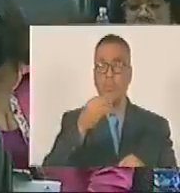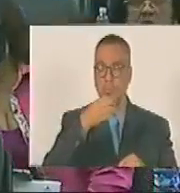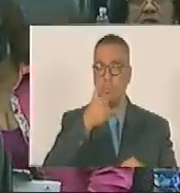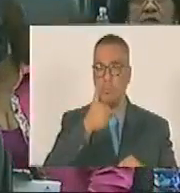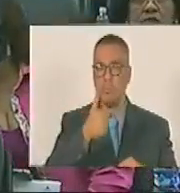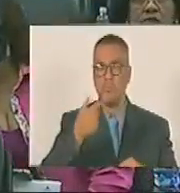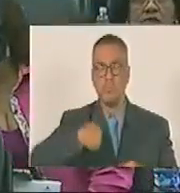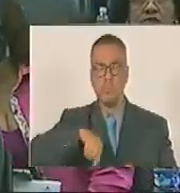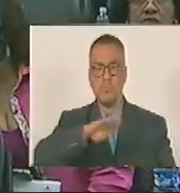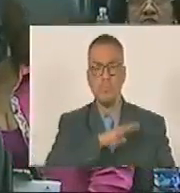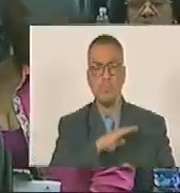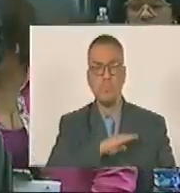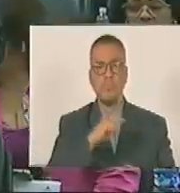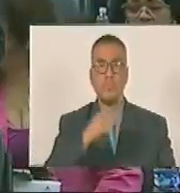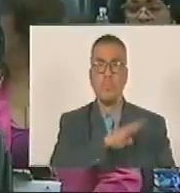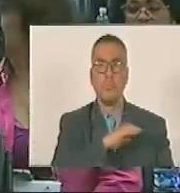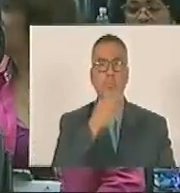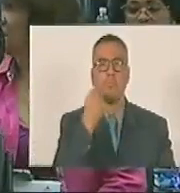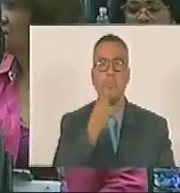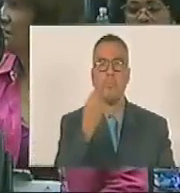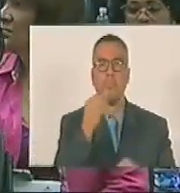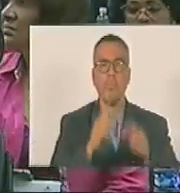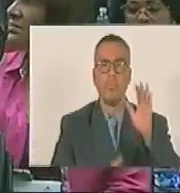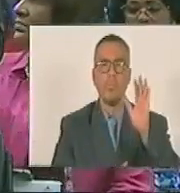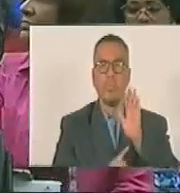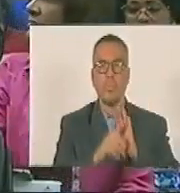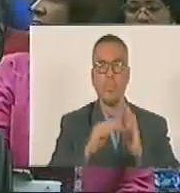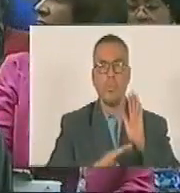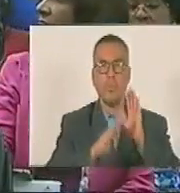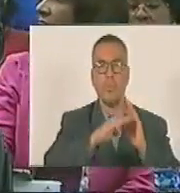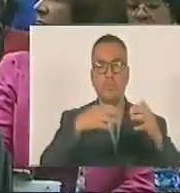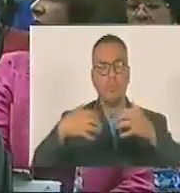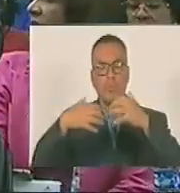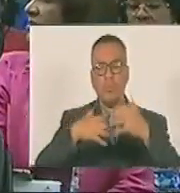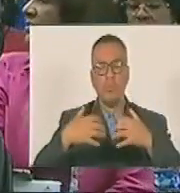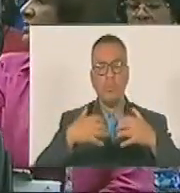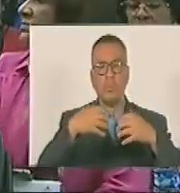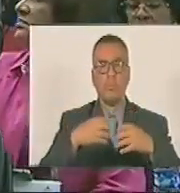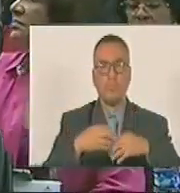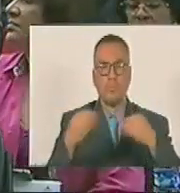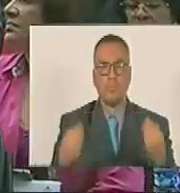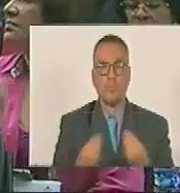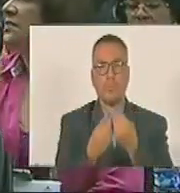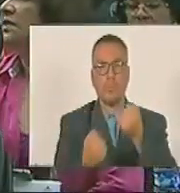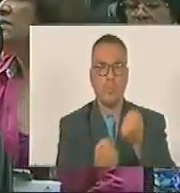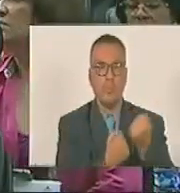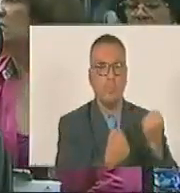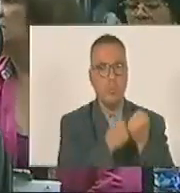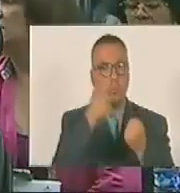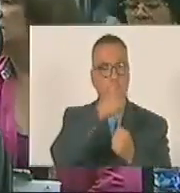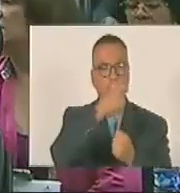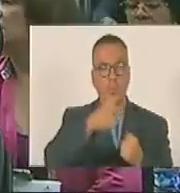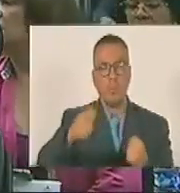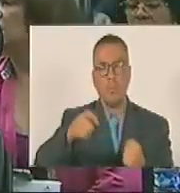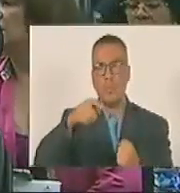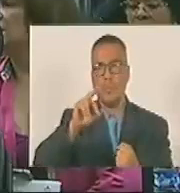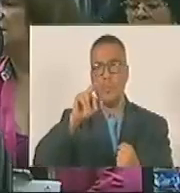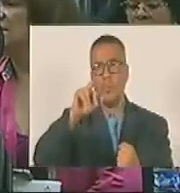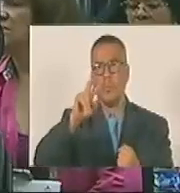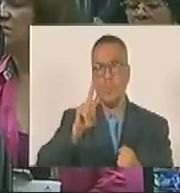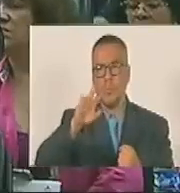nosotros. En mi juventud crecimos en las marchas y en las luchas de solidaridad con el pueblo vietnamita.